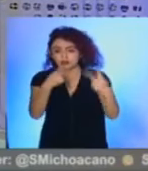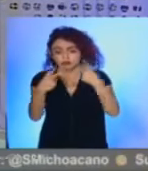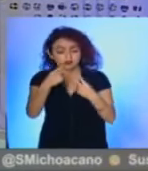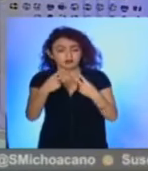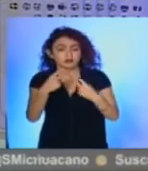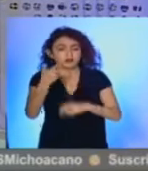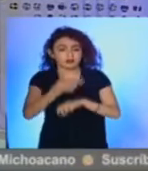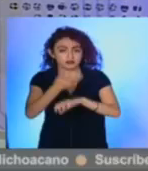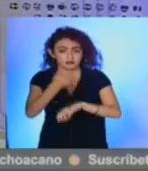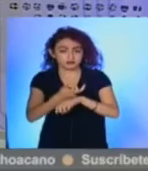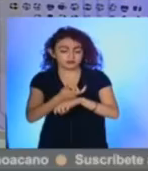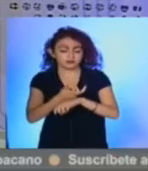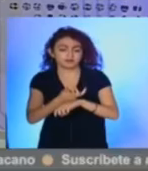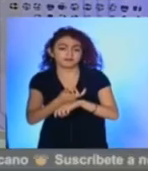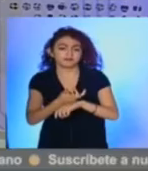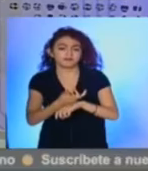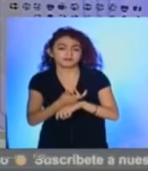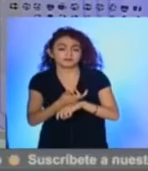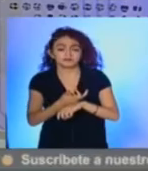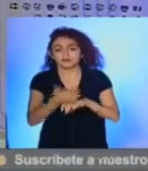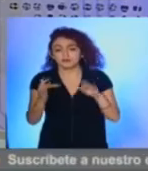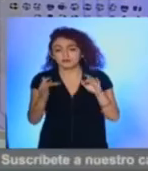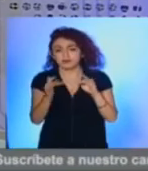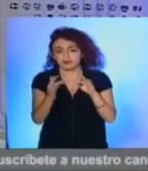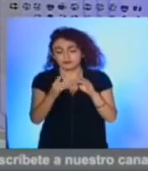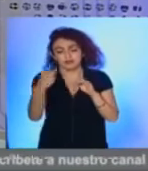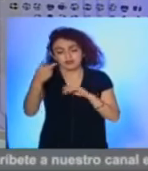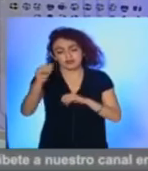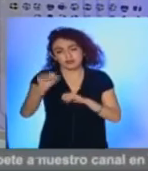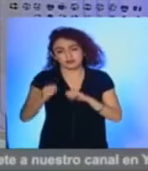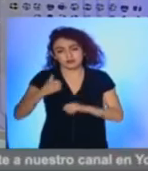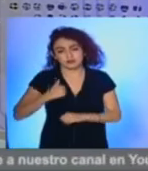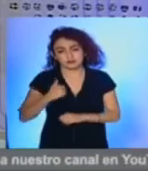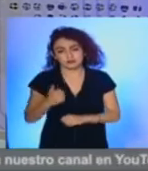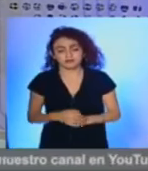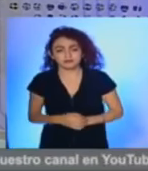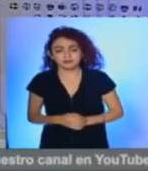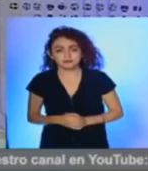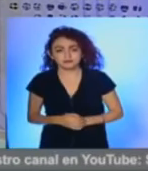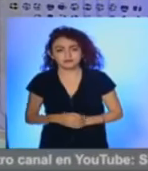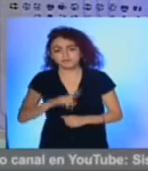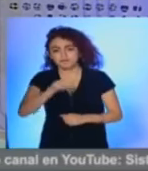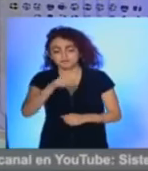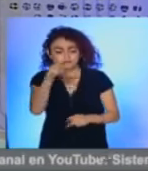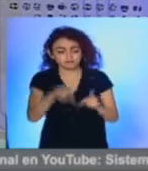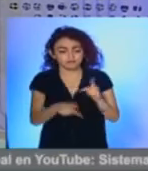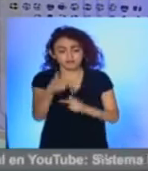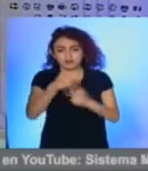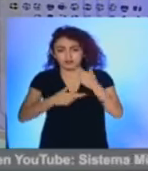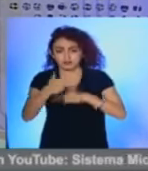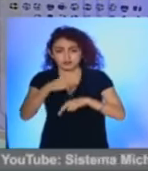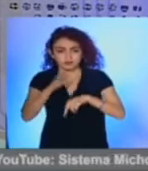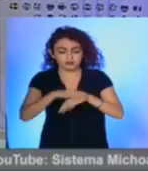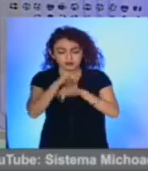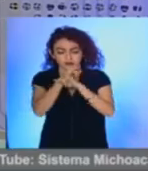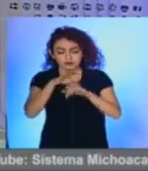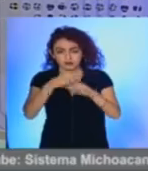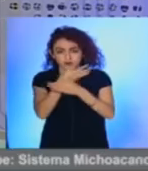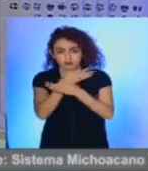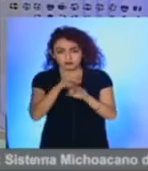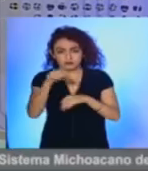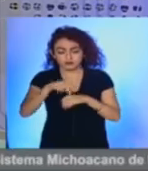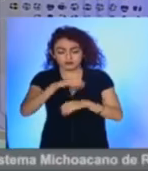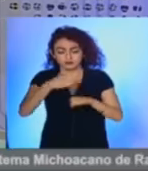siguieron a través de Mexicana, en los Estados Unidos y al sur de Canadá. Después de la pausa, continuamos con más